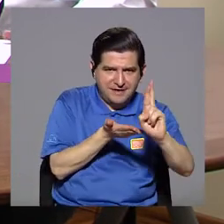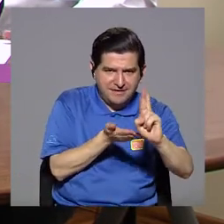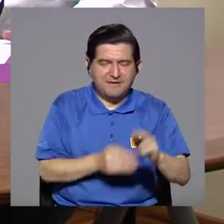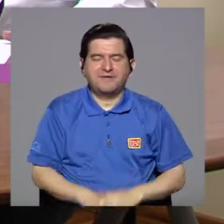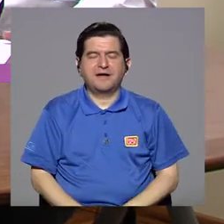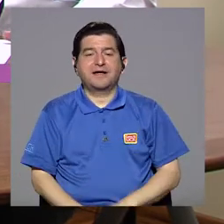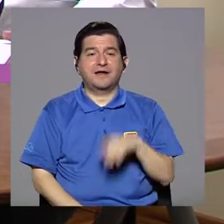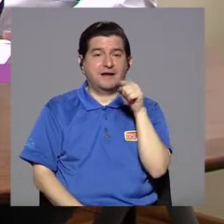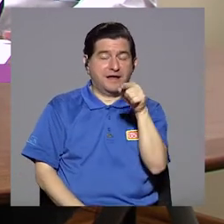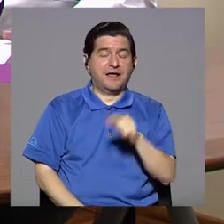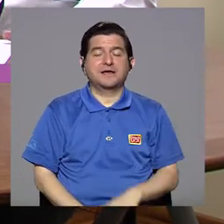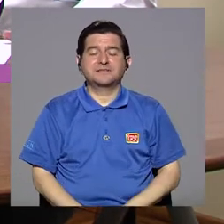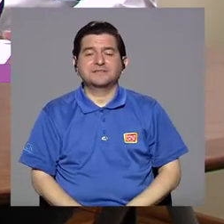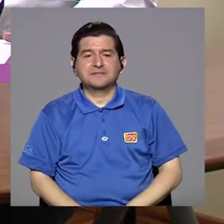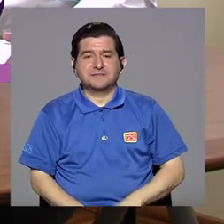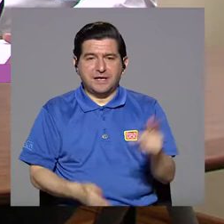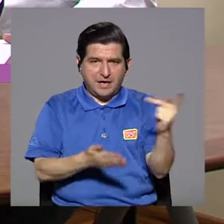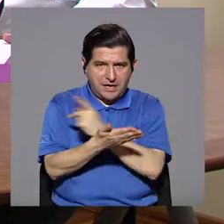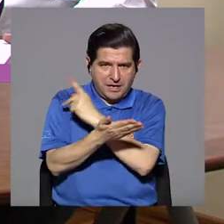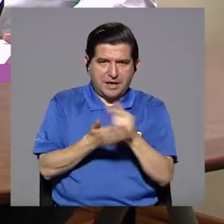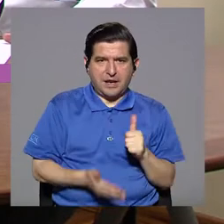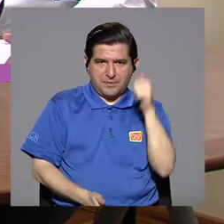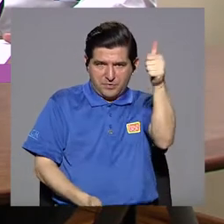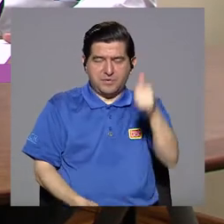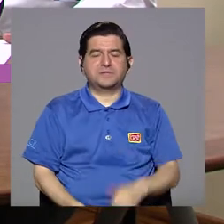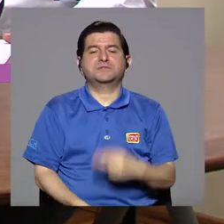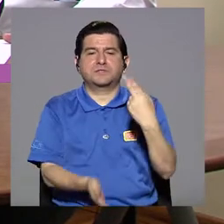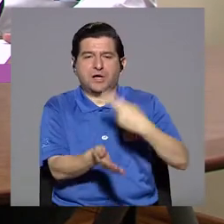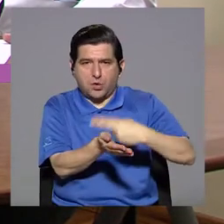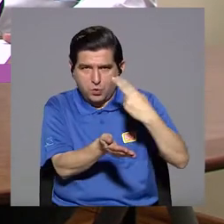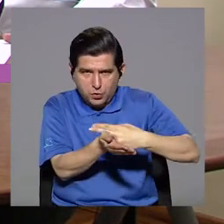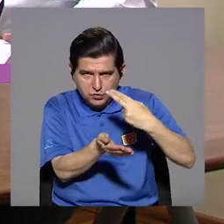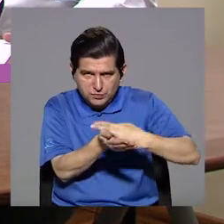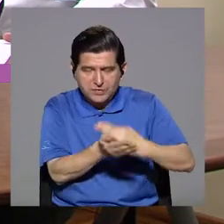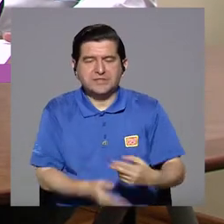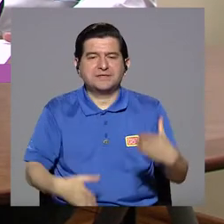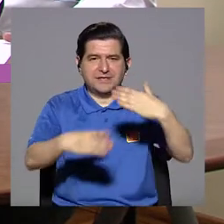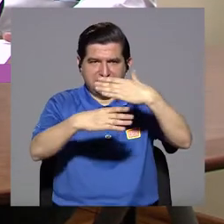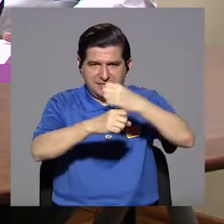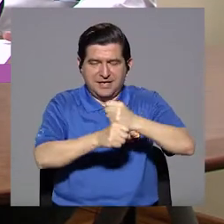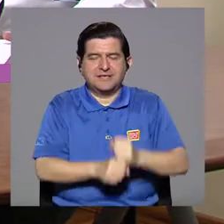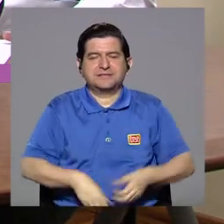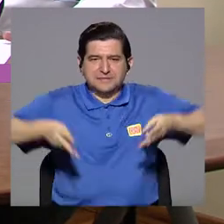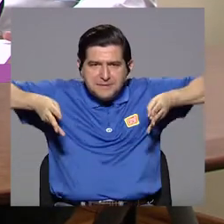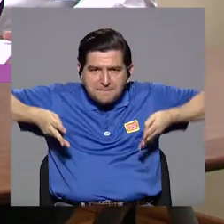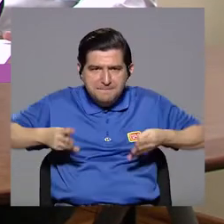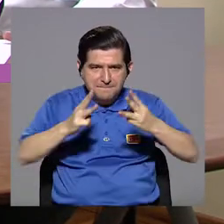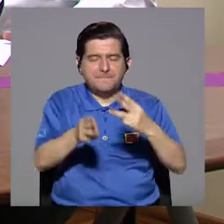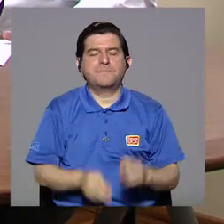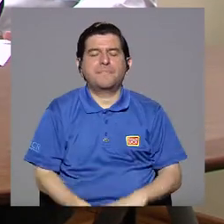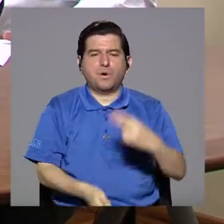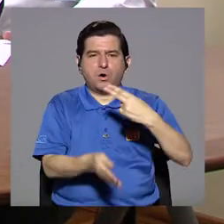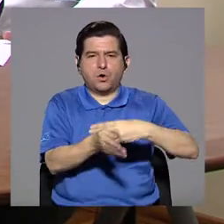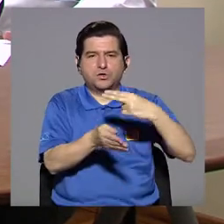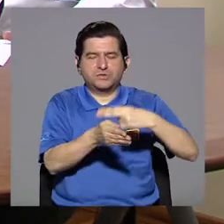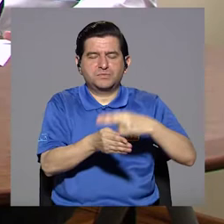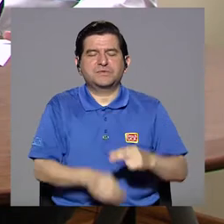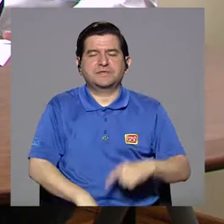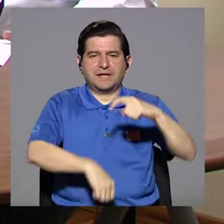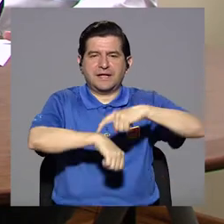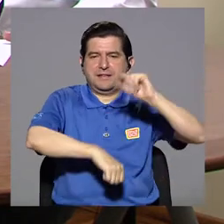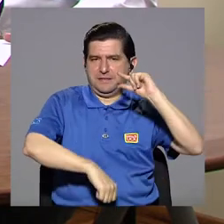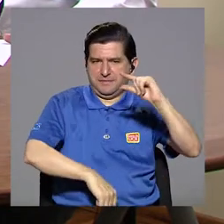rafael en la provincia de la abuela ya que este centro médico es uno de los hospitales donde se lleva a cabo la metodología hospital de día